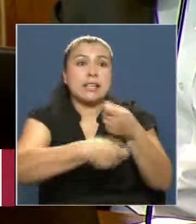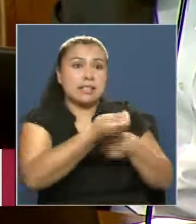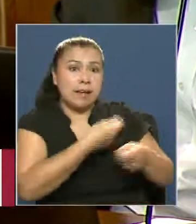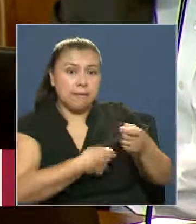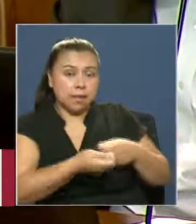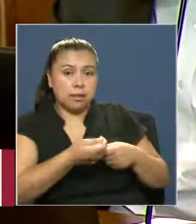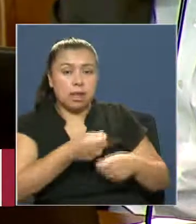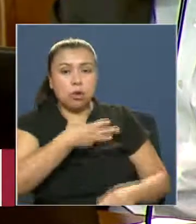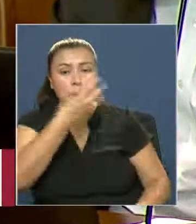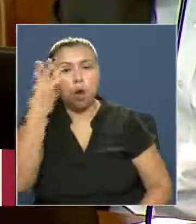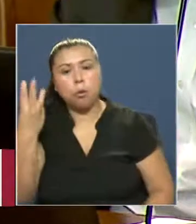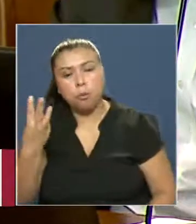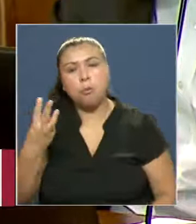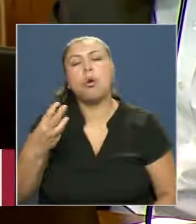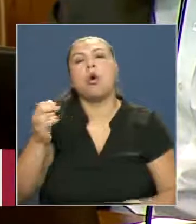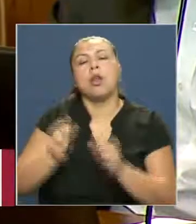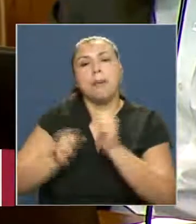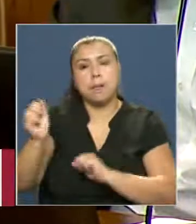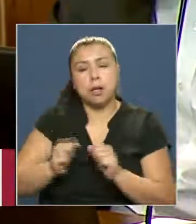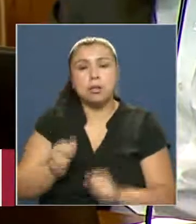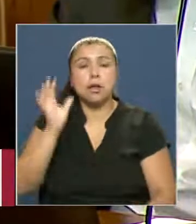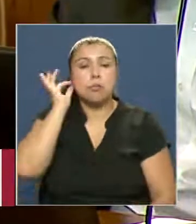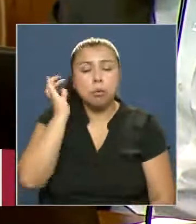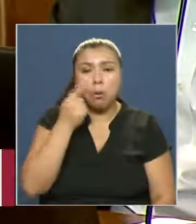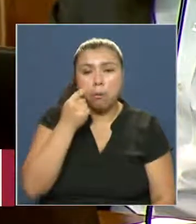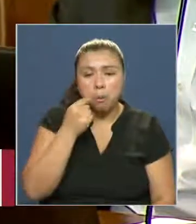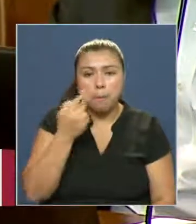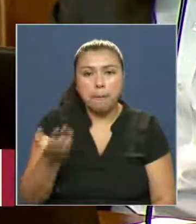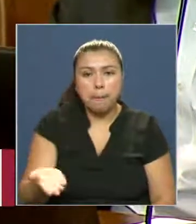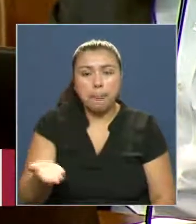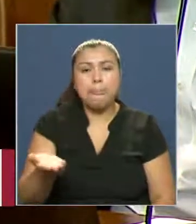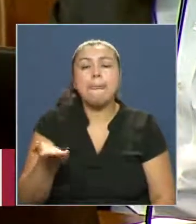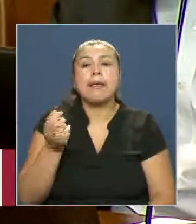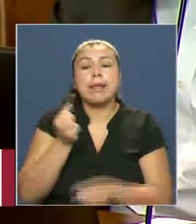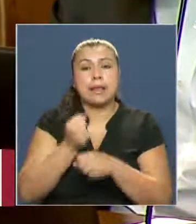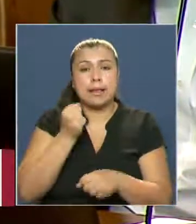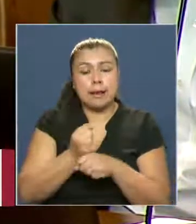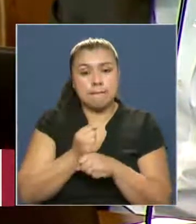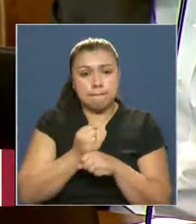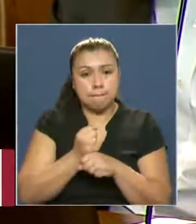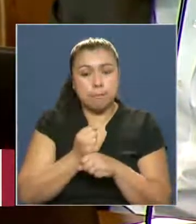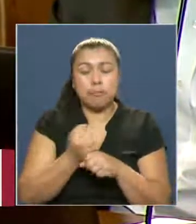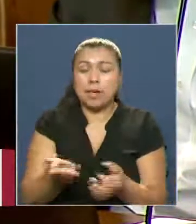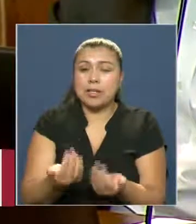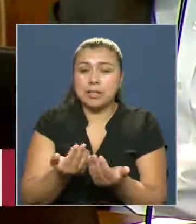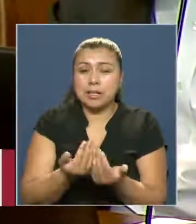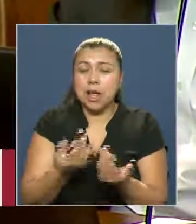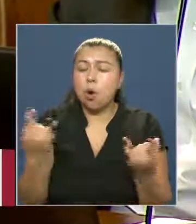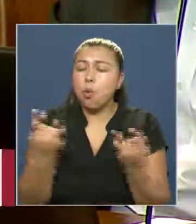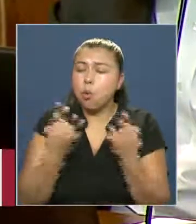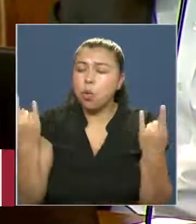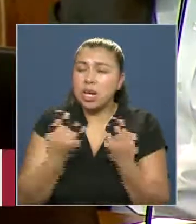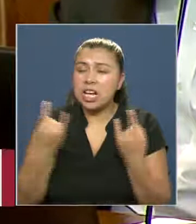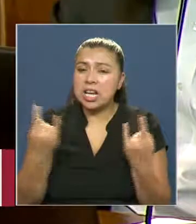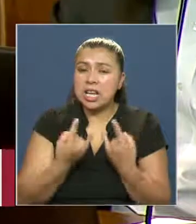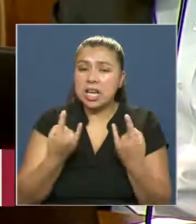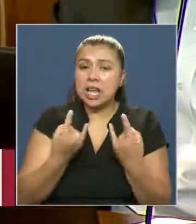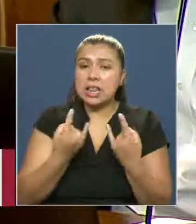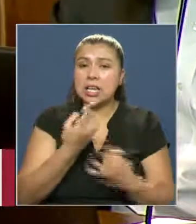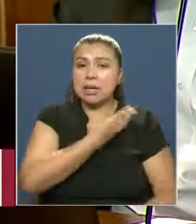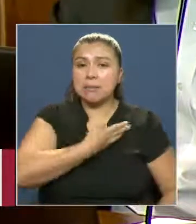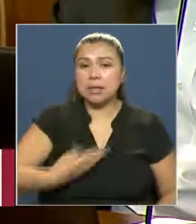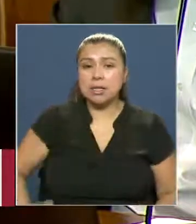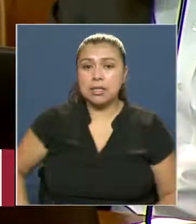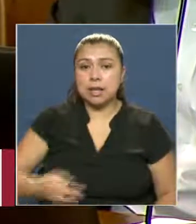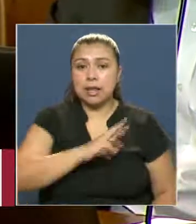necesario de que tanto hombres y mujeres que se desempeñan ahí, es necesario y urgente que el presidente